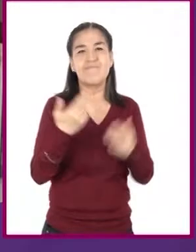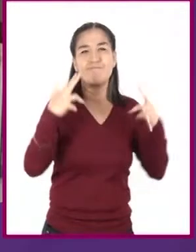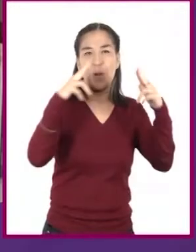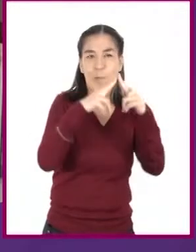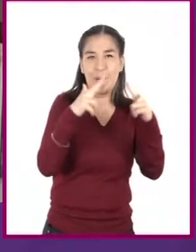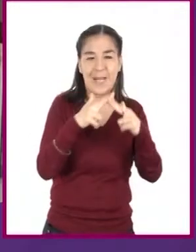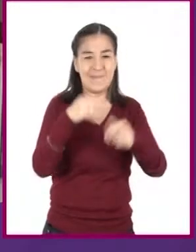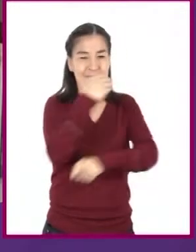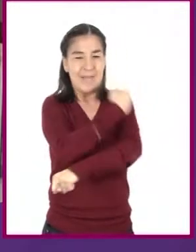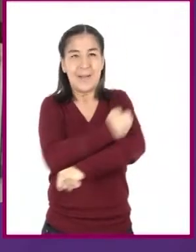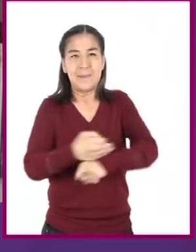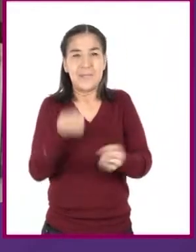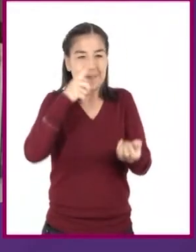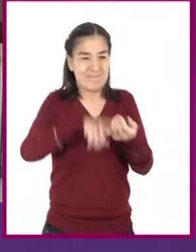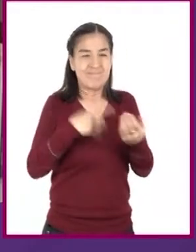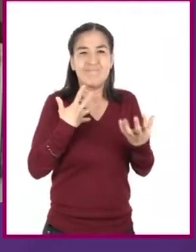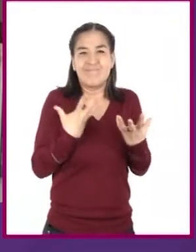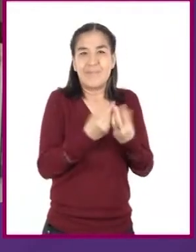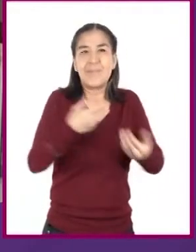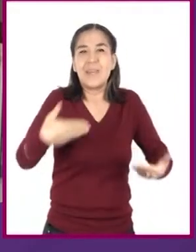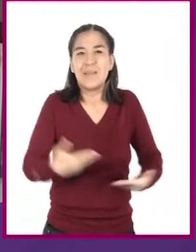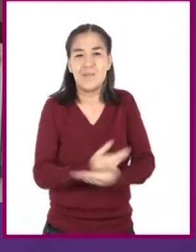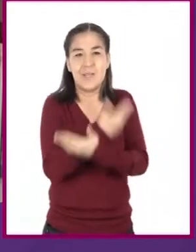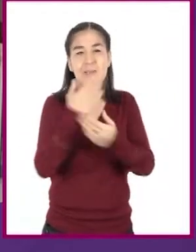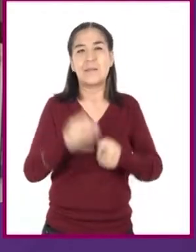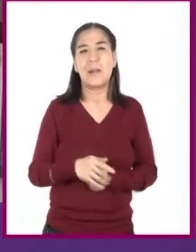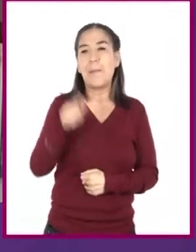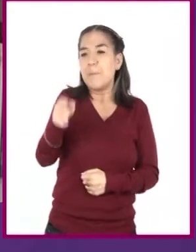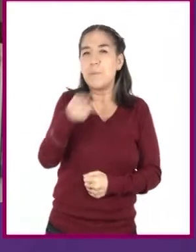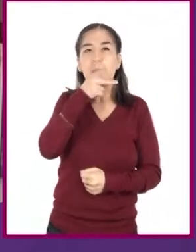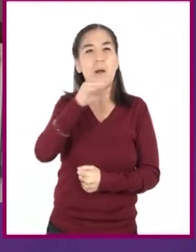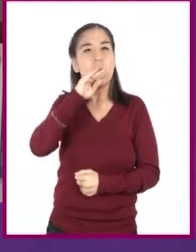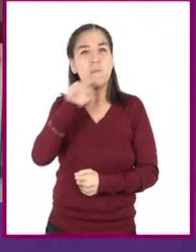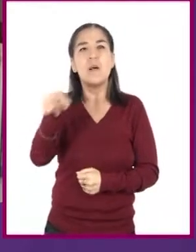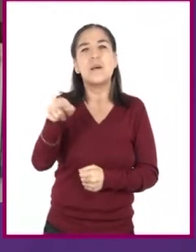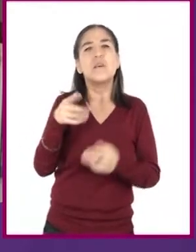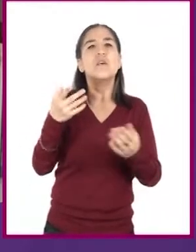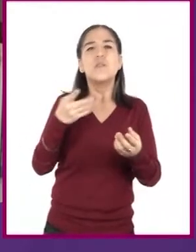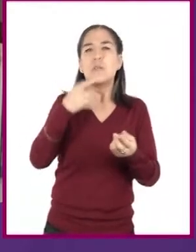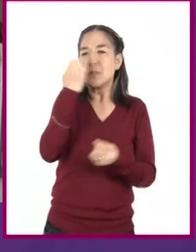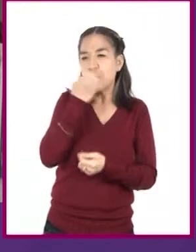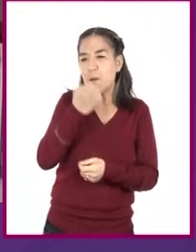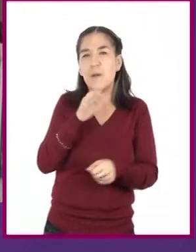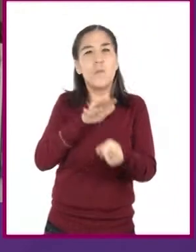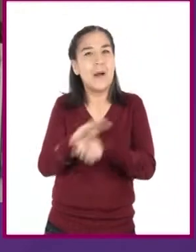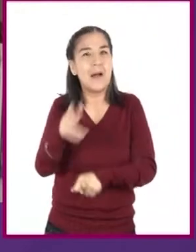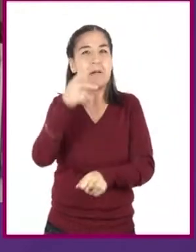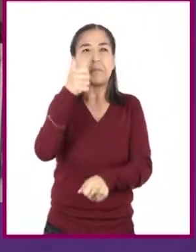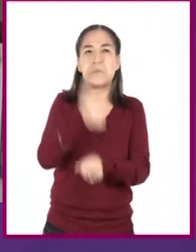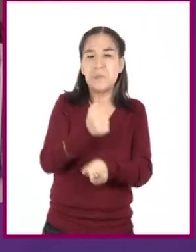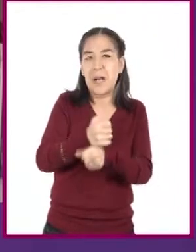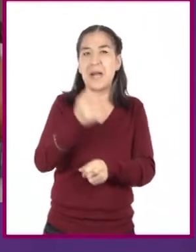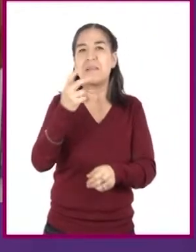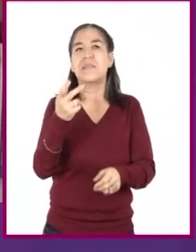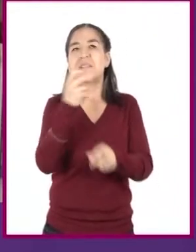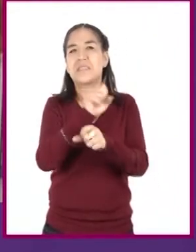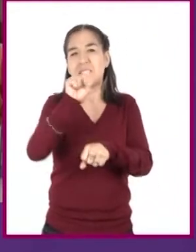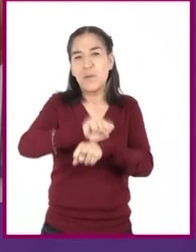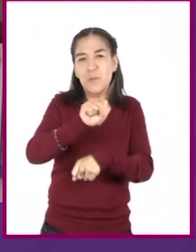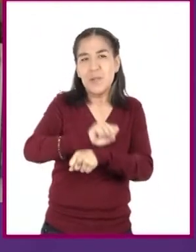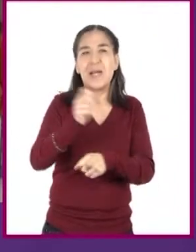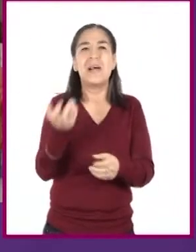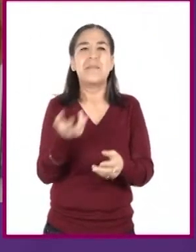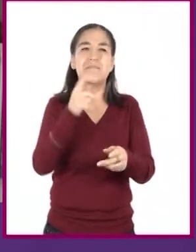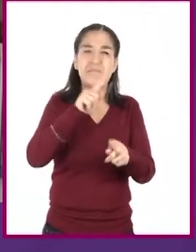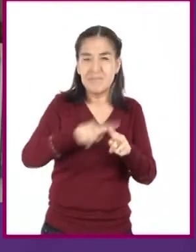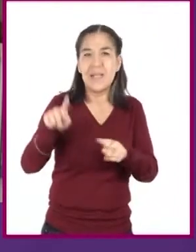familia en la cual nacimos. La escolaridad de nuestros padres es primordial. La capacidad económica del lugar en el que estoy. Estas son